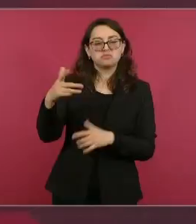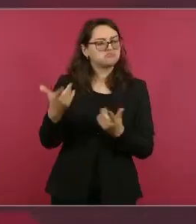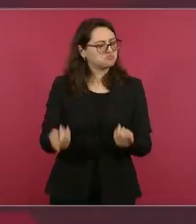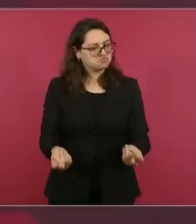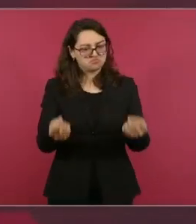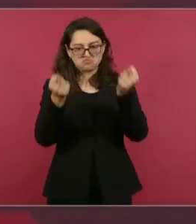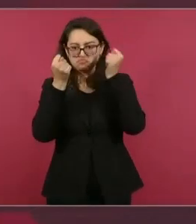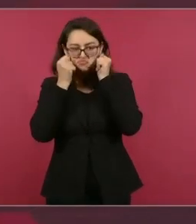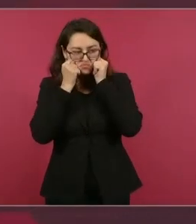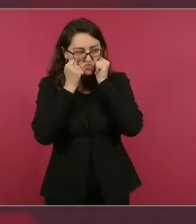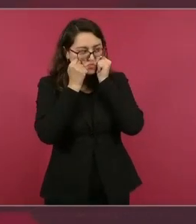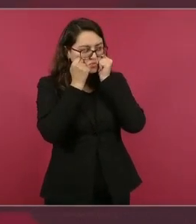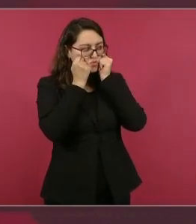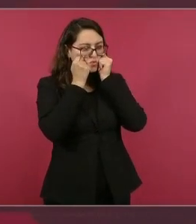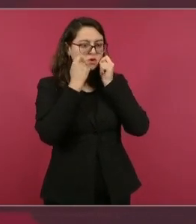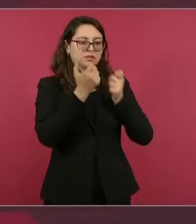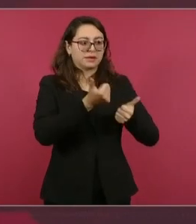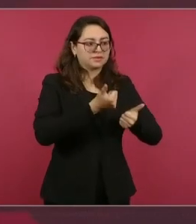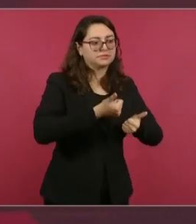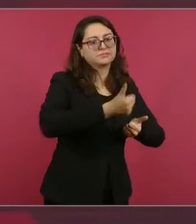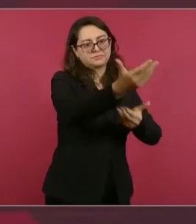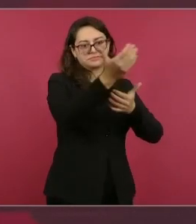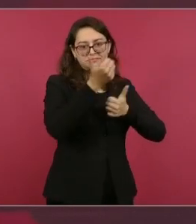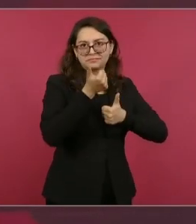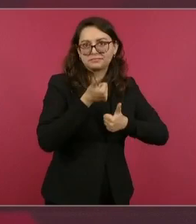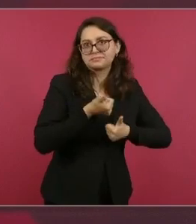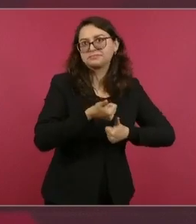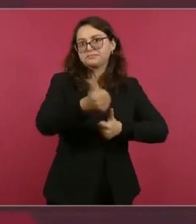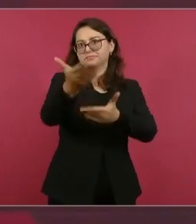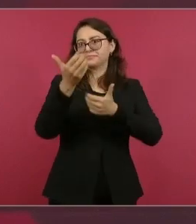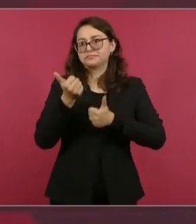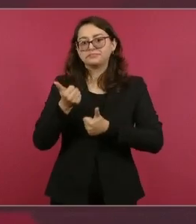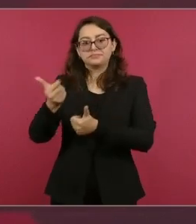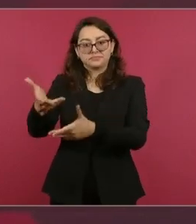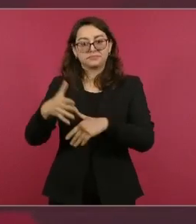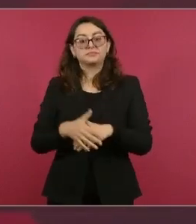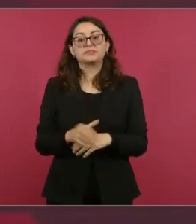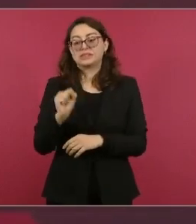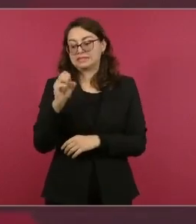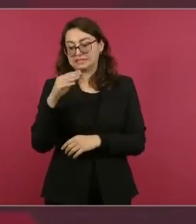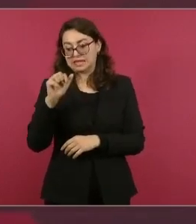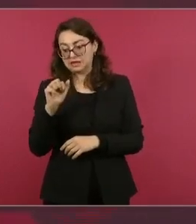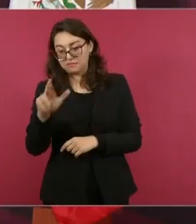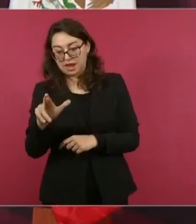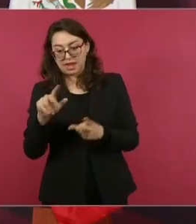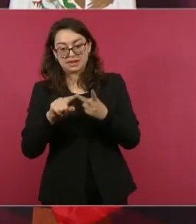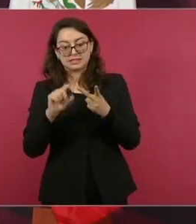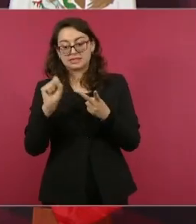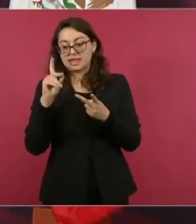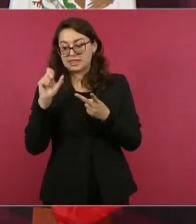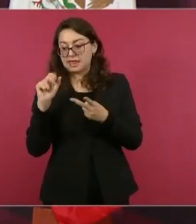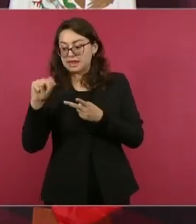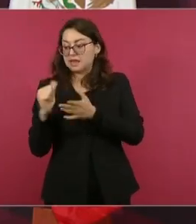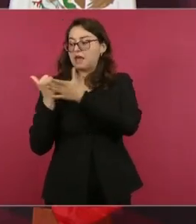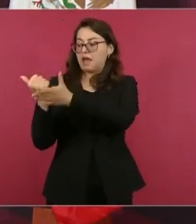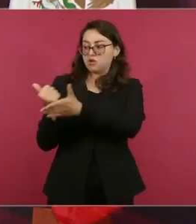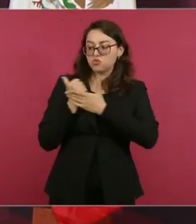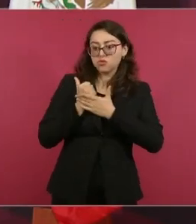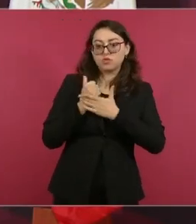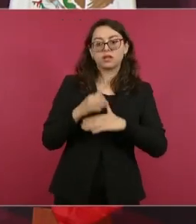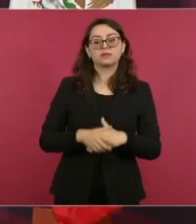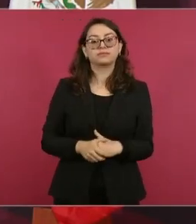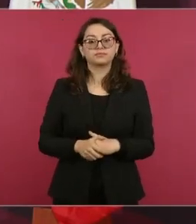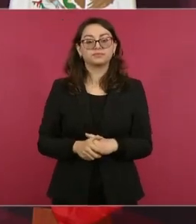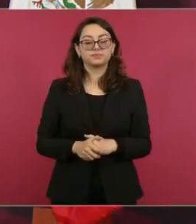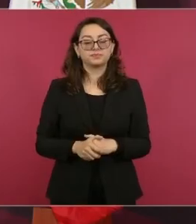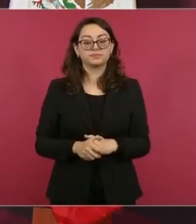a todas las escuelas, hasta los pueblos más apartados. Nos está ayudando Marina y nos está ayudando la defensa.